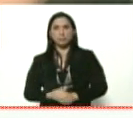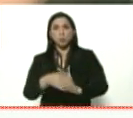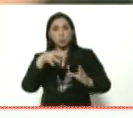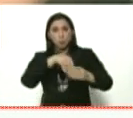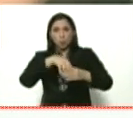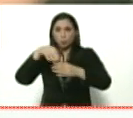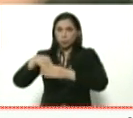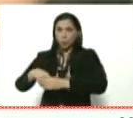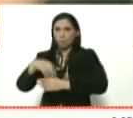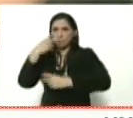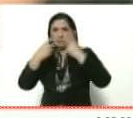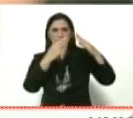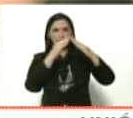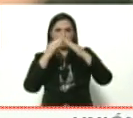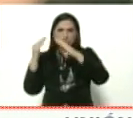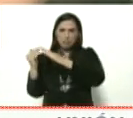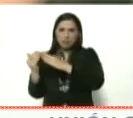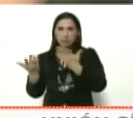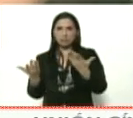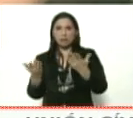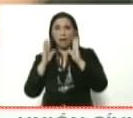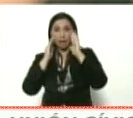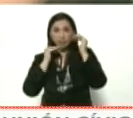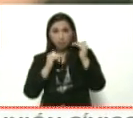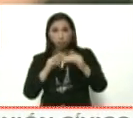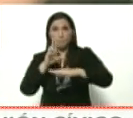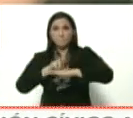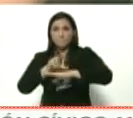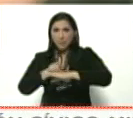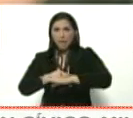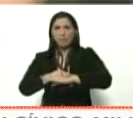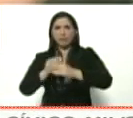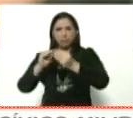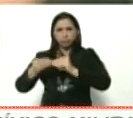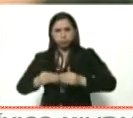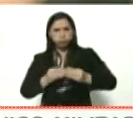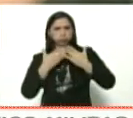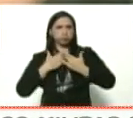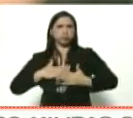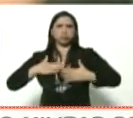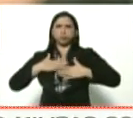cuarentena, de visita casa por casa, de atención médica, de recuperación.